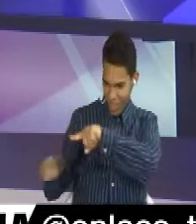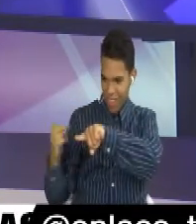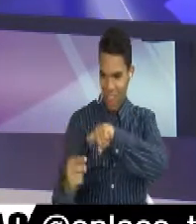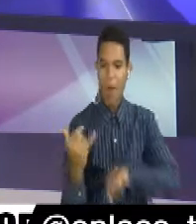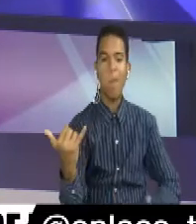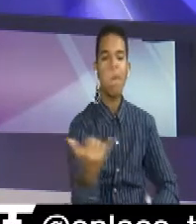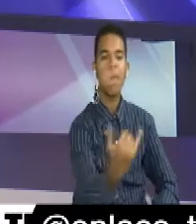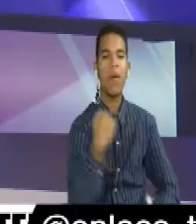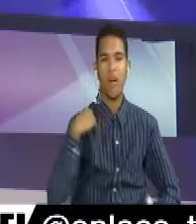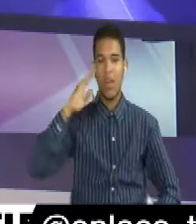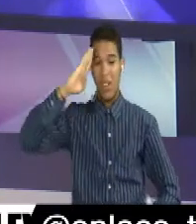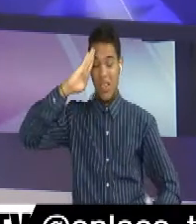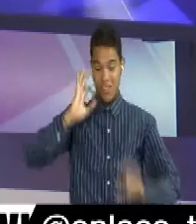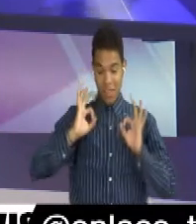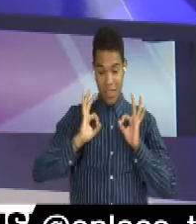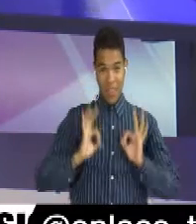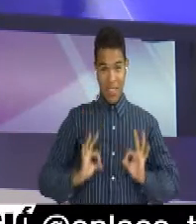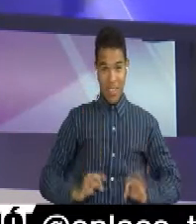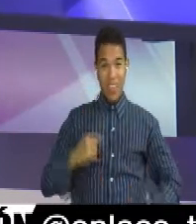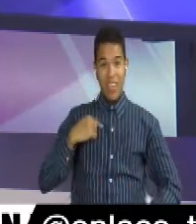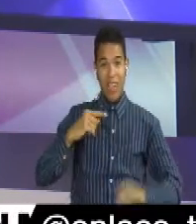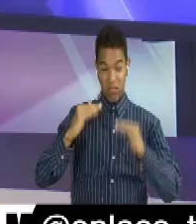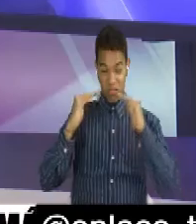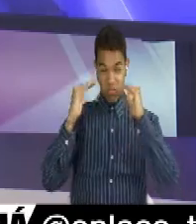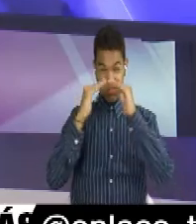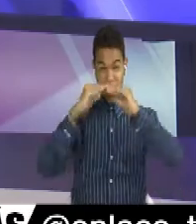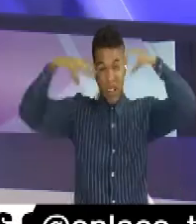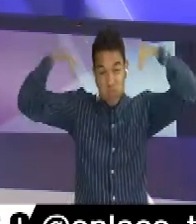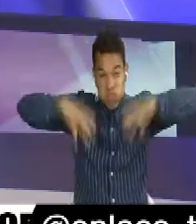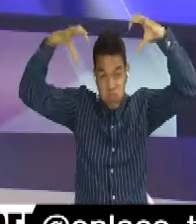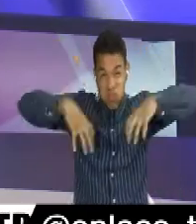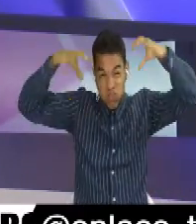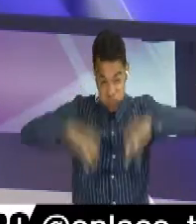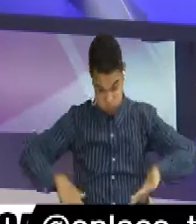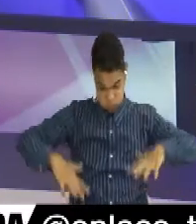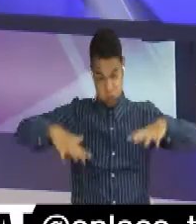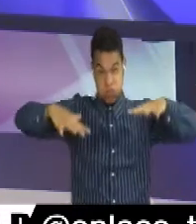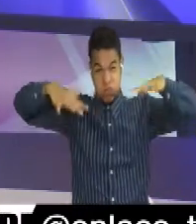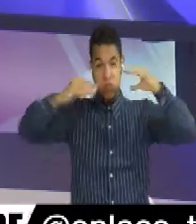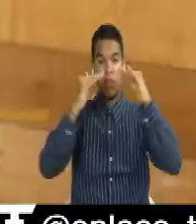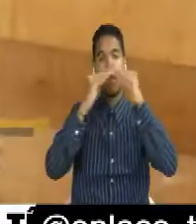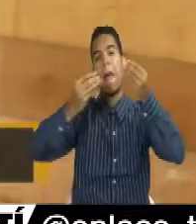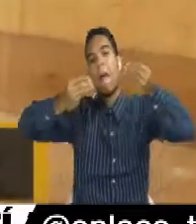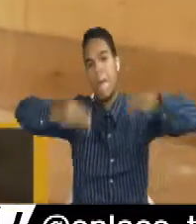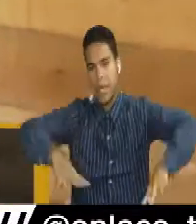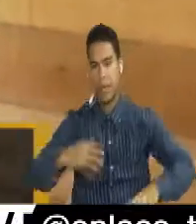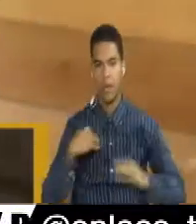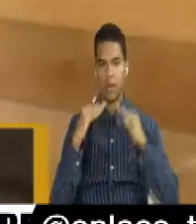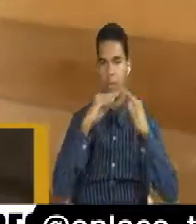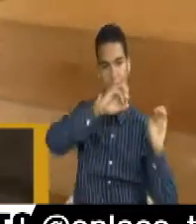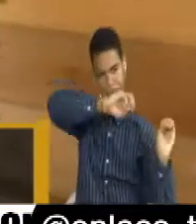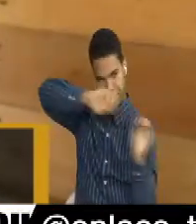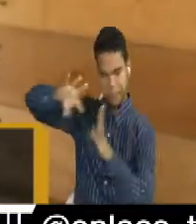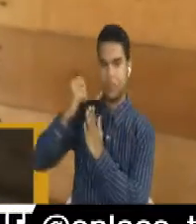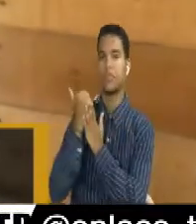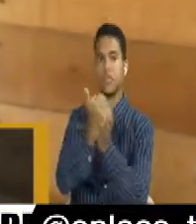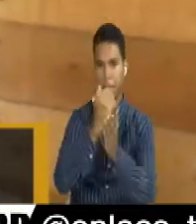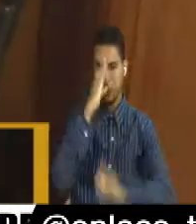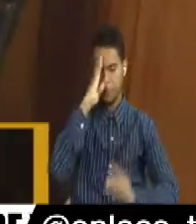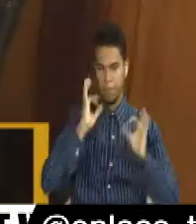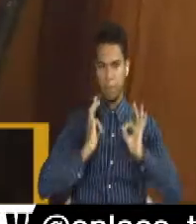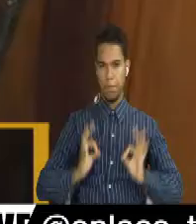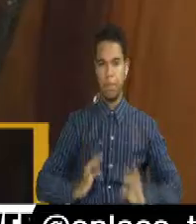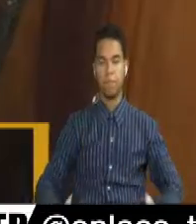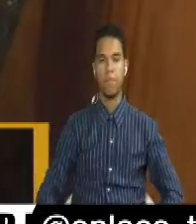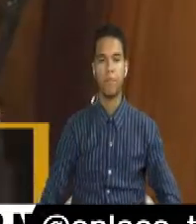una familia damnificada por la ola invernal fue trasladada al barrio El Palmar. Con el apoyo del Consejo Municipal para la Gestión de Riesgo